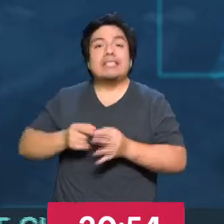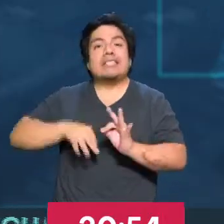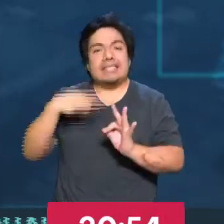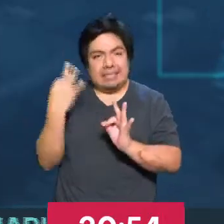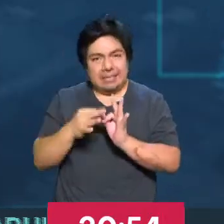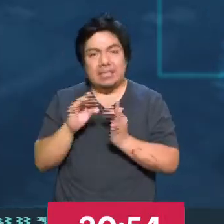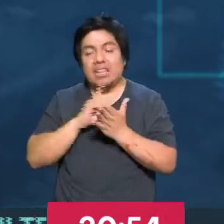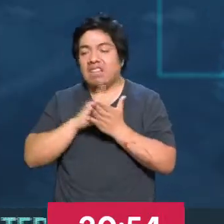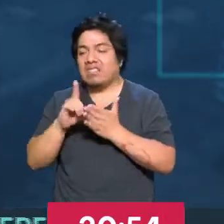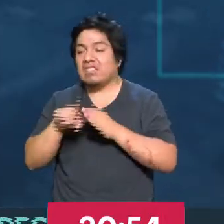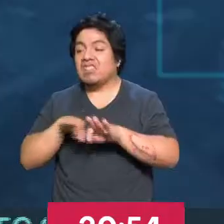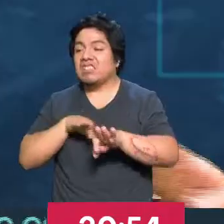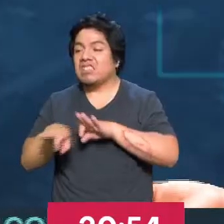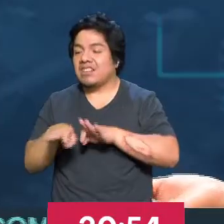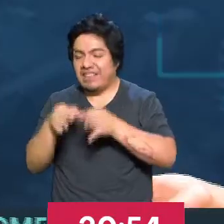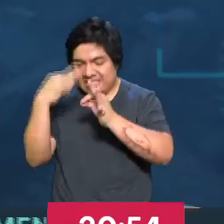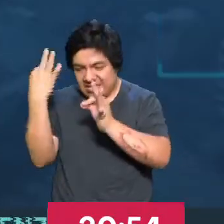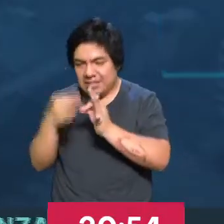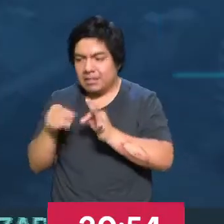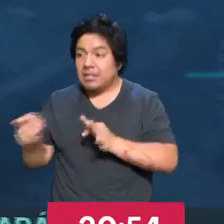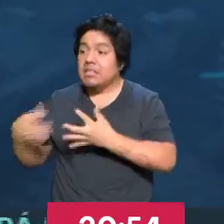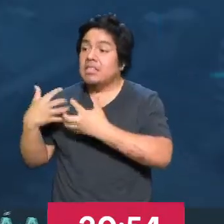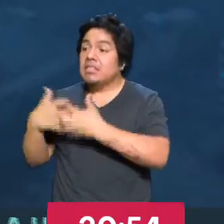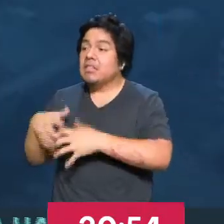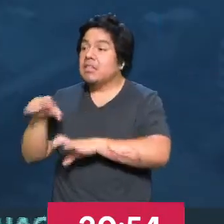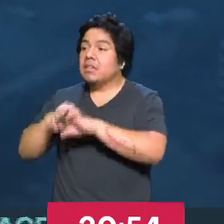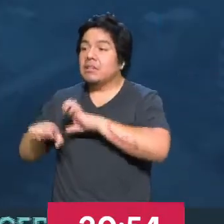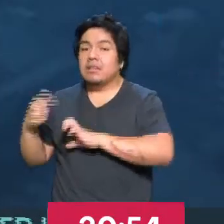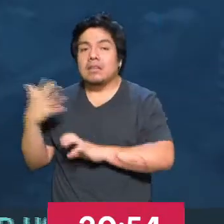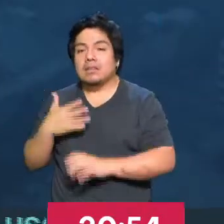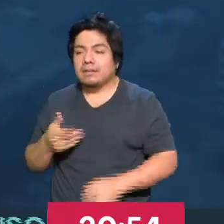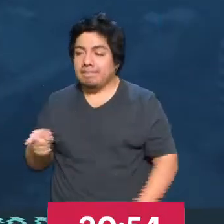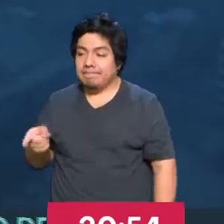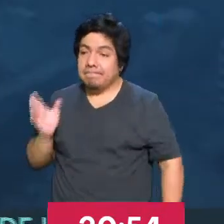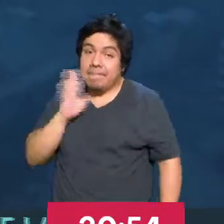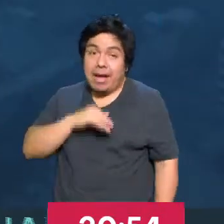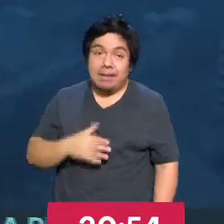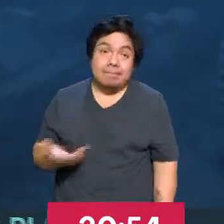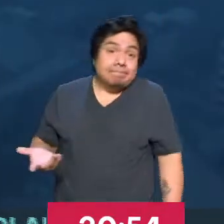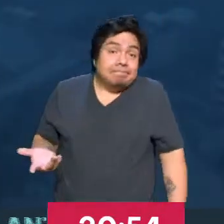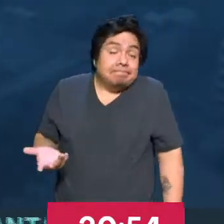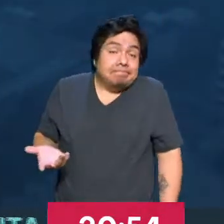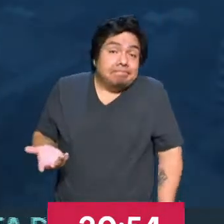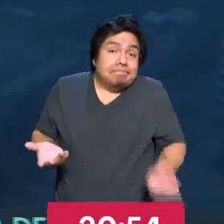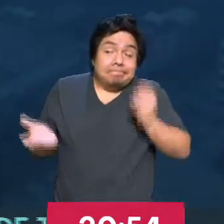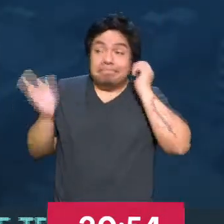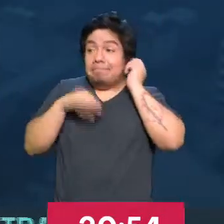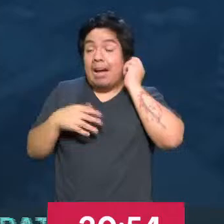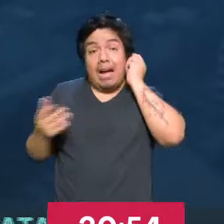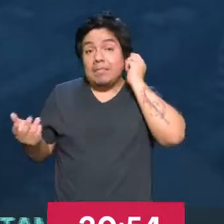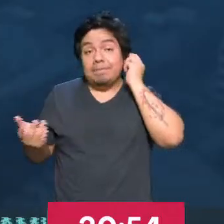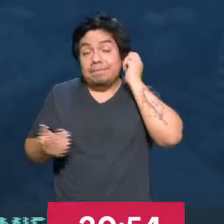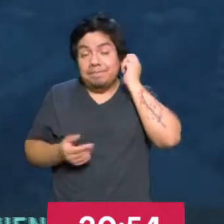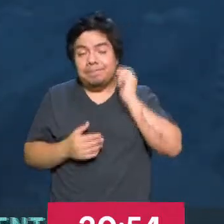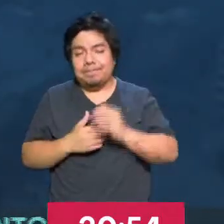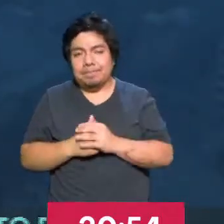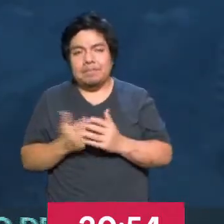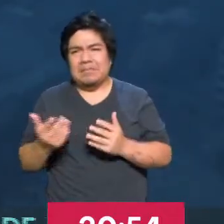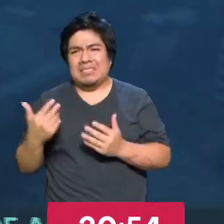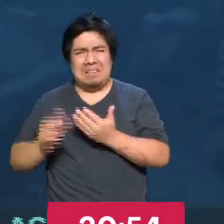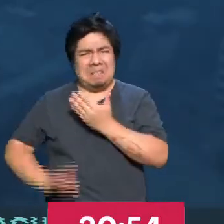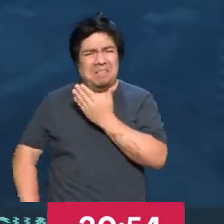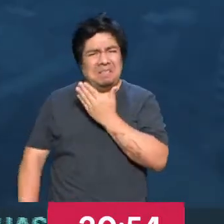mis derechos laborales. ¿Y cómo lo tomó la empresa? Pues mal, la verdad es que muy mal, porque se volvieron